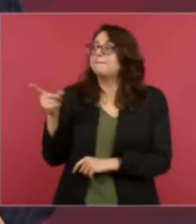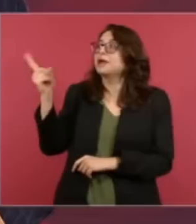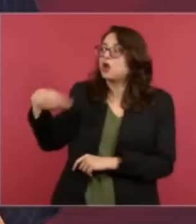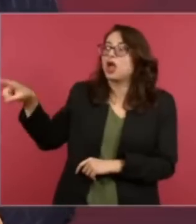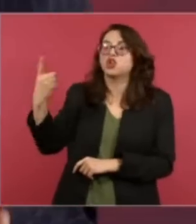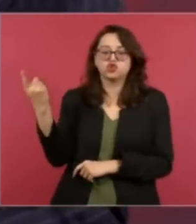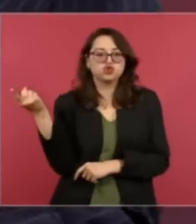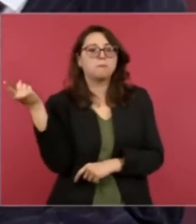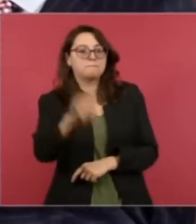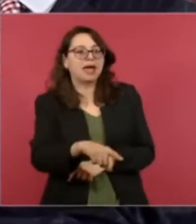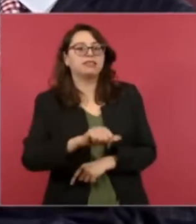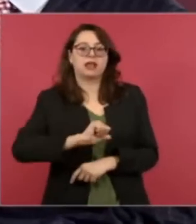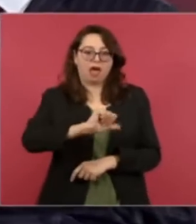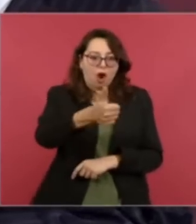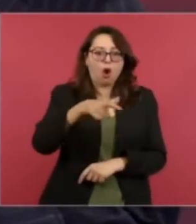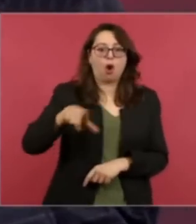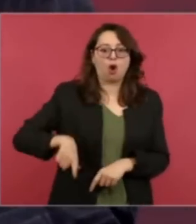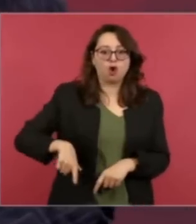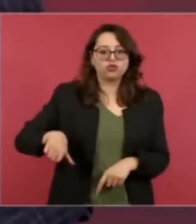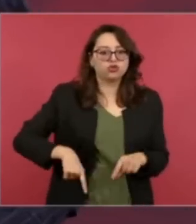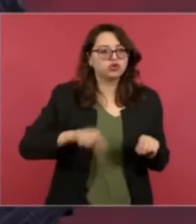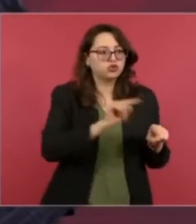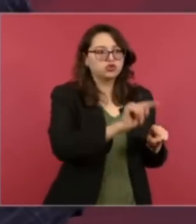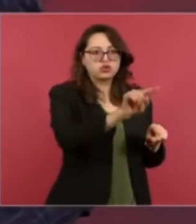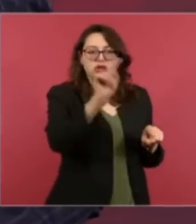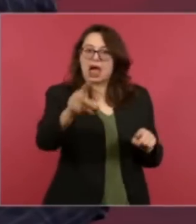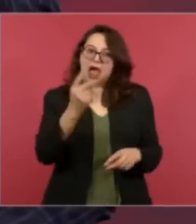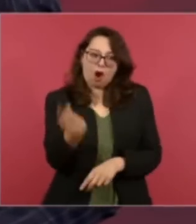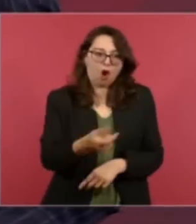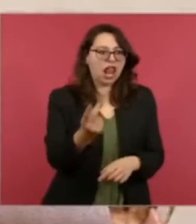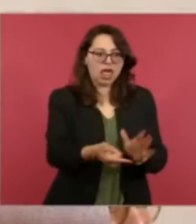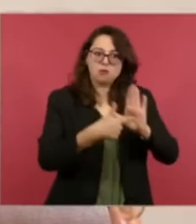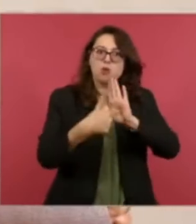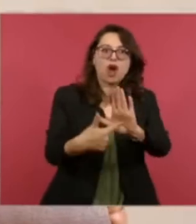Son muy transparentes en los bueyes del compadre.